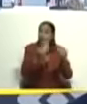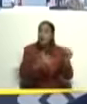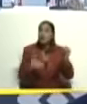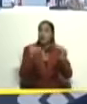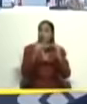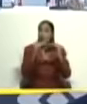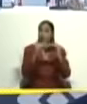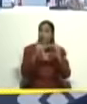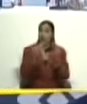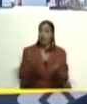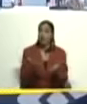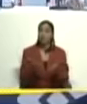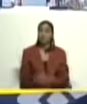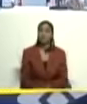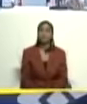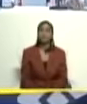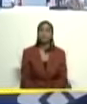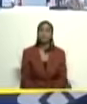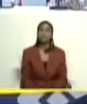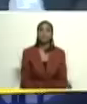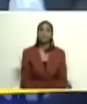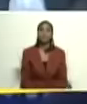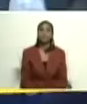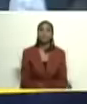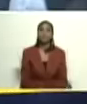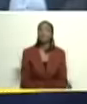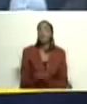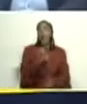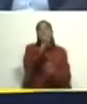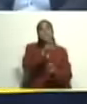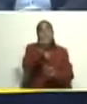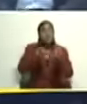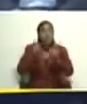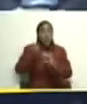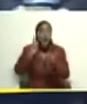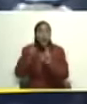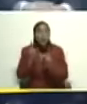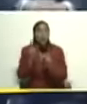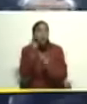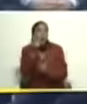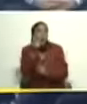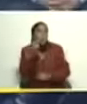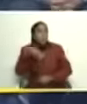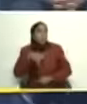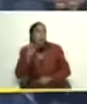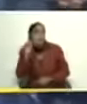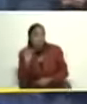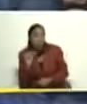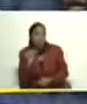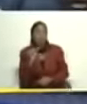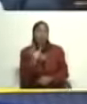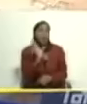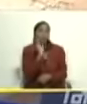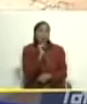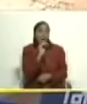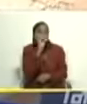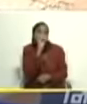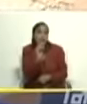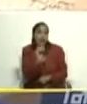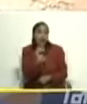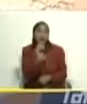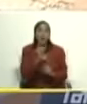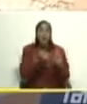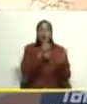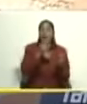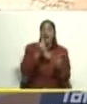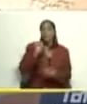mucho, o unos pocos tengan mucho y muchos no tengan nada.